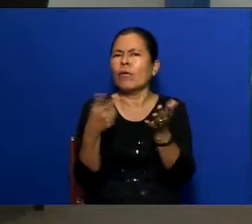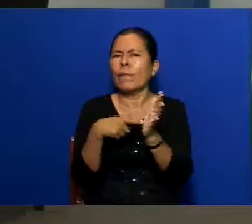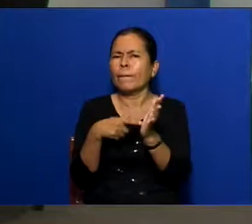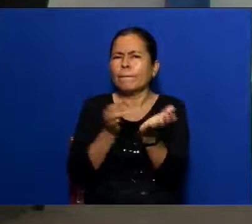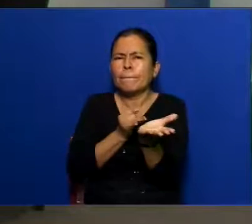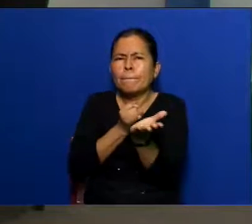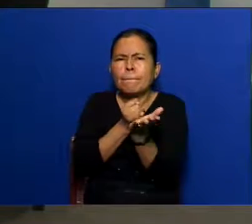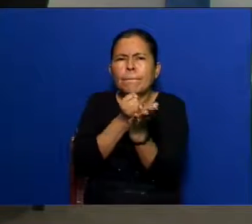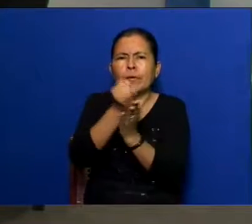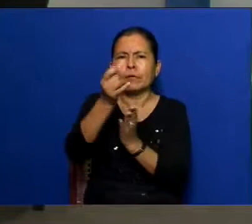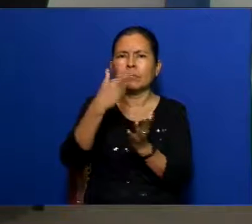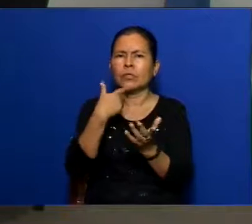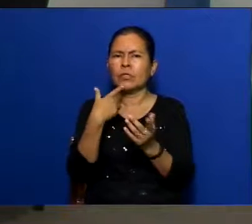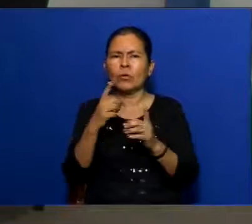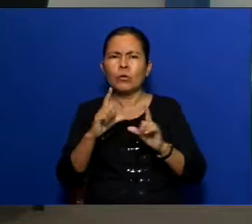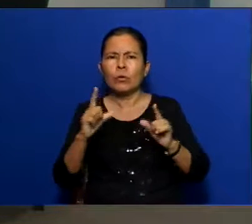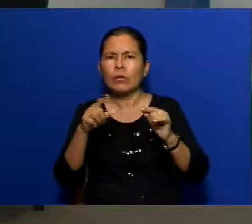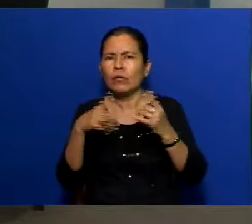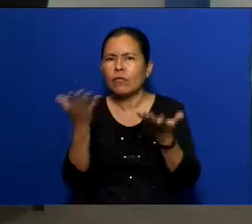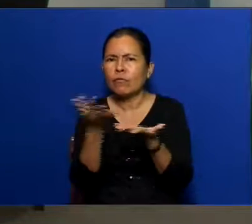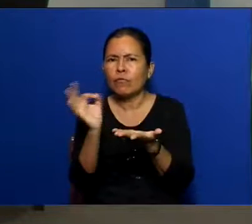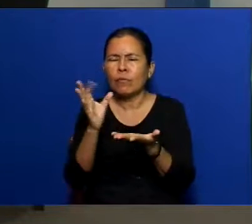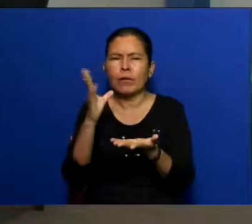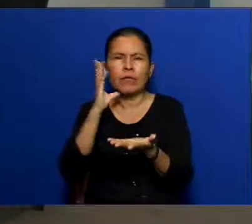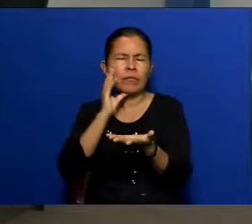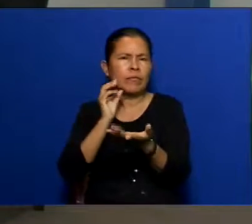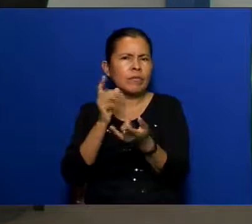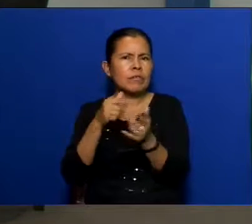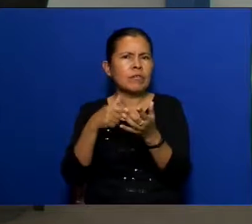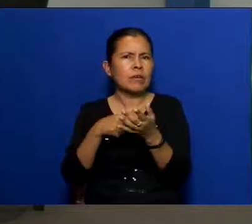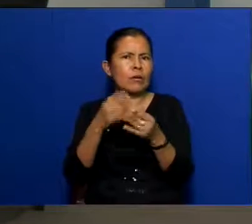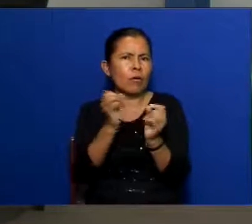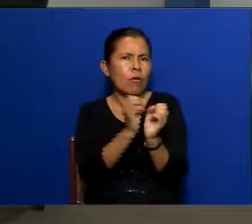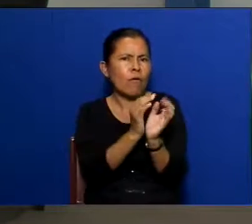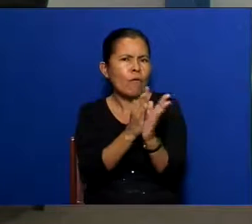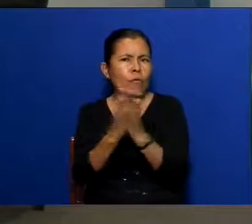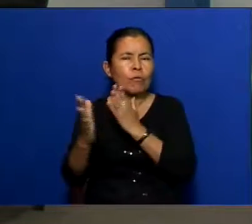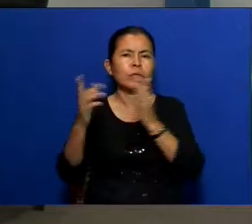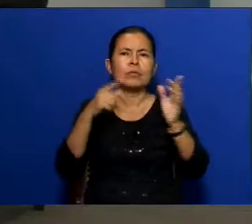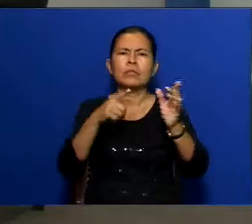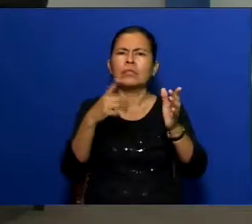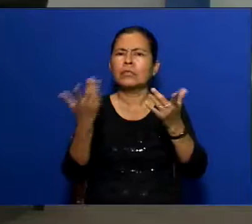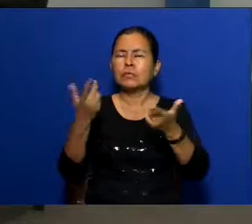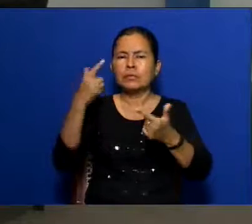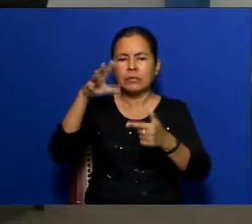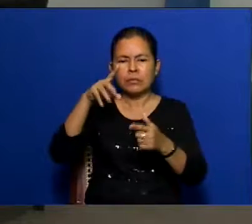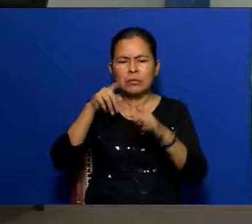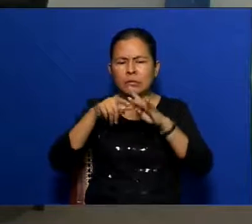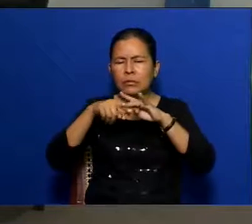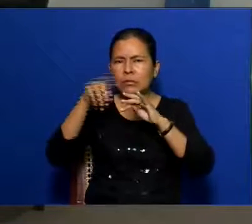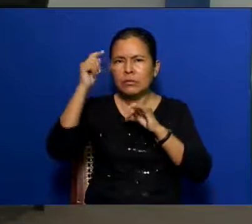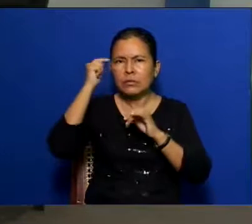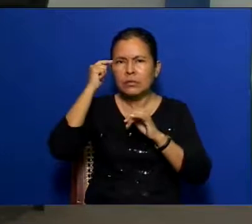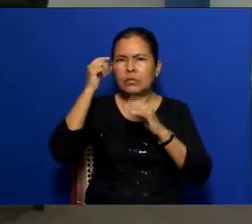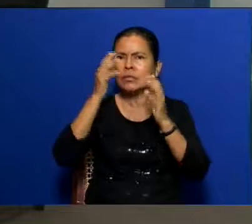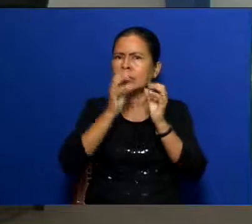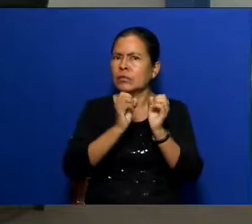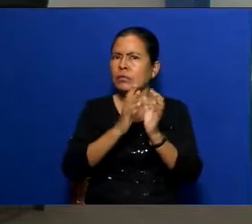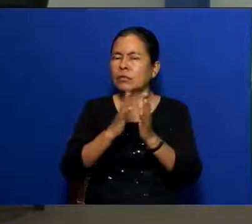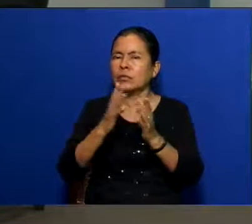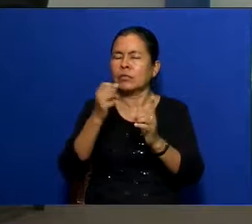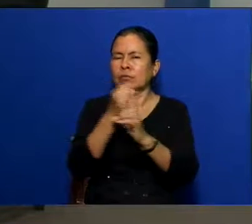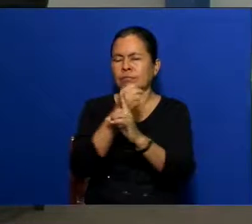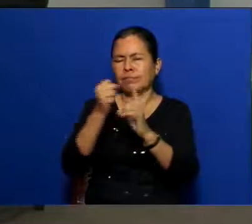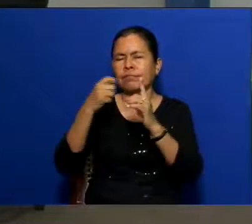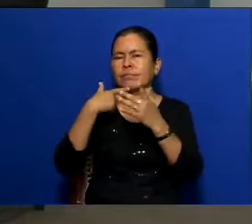sobre el hecho vivido, sobre las circunstancias vividas, que es una pericia psicosensorial de la